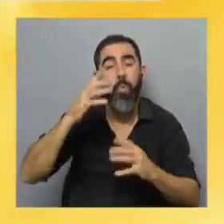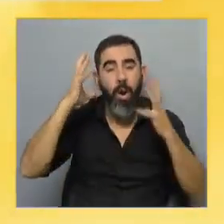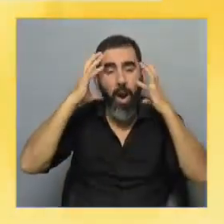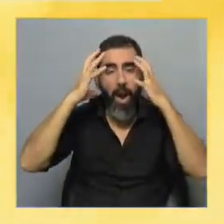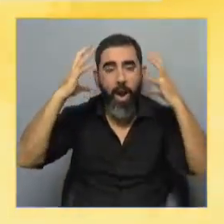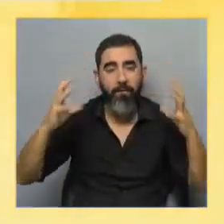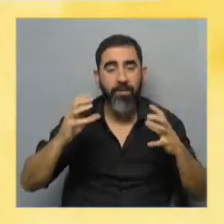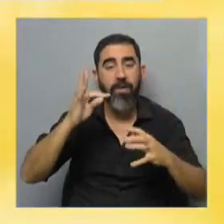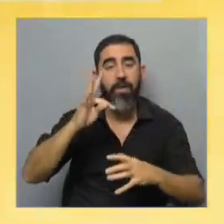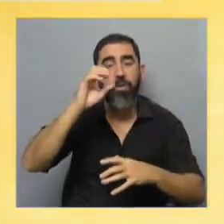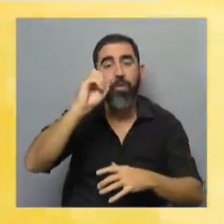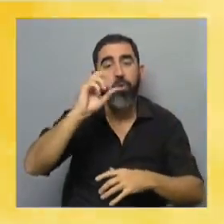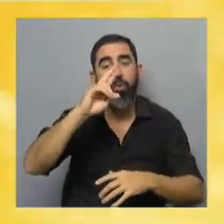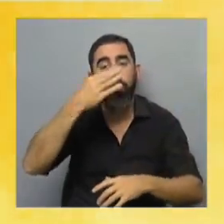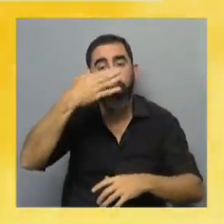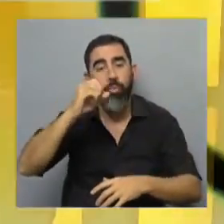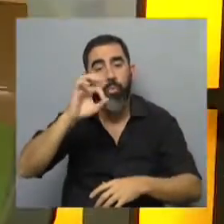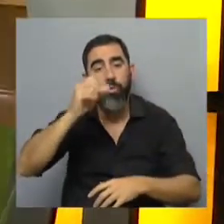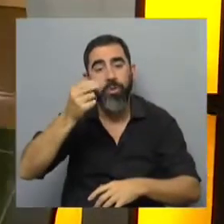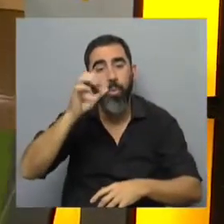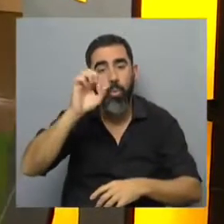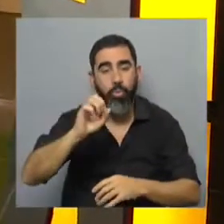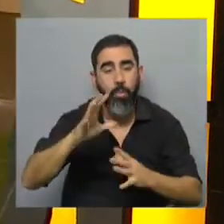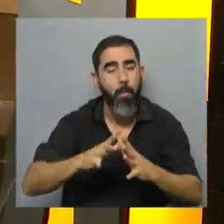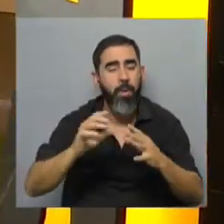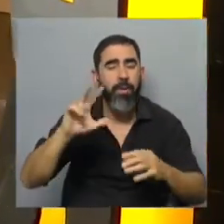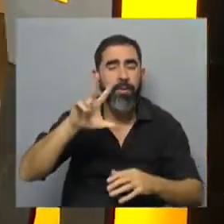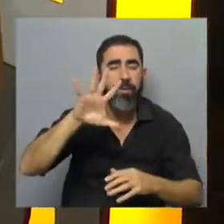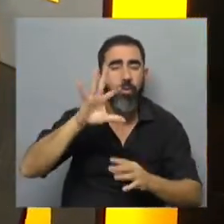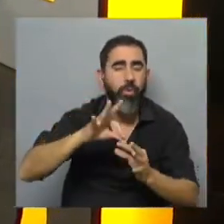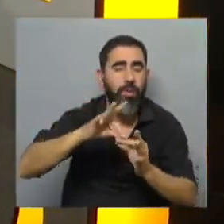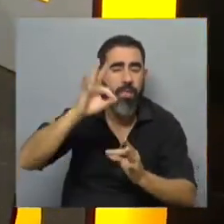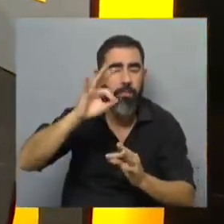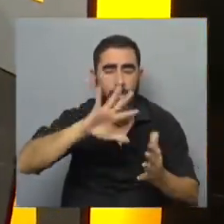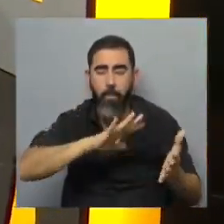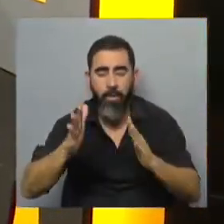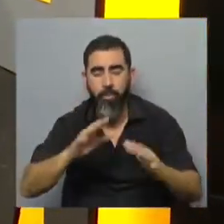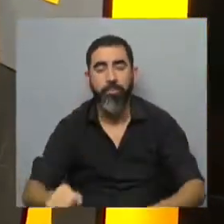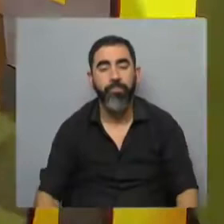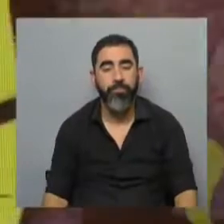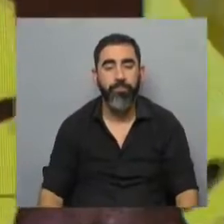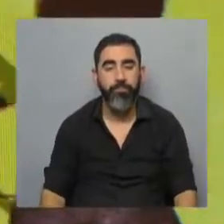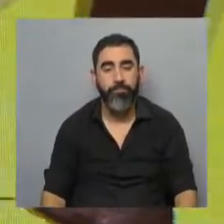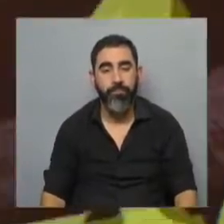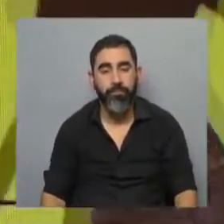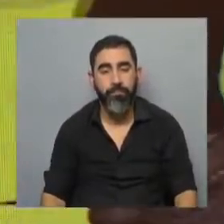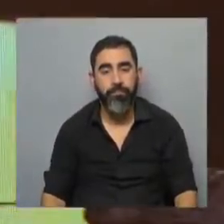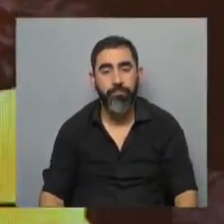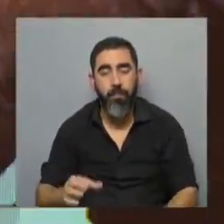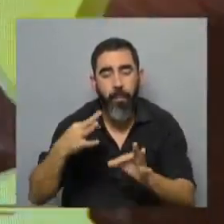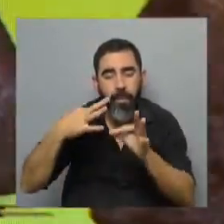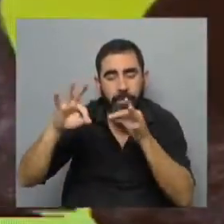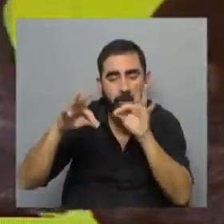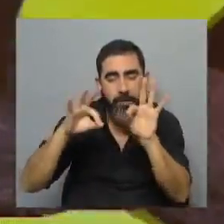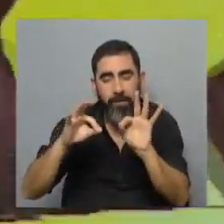de Torvosaurus, más grande que esta, más o menos 35 centímetros por ahí. Voy a tratar de darle el mayor detalle